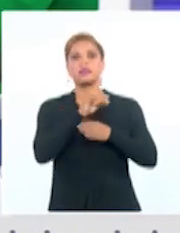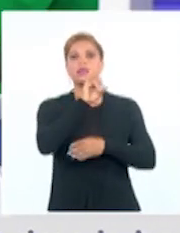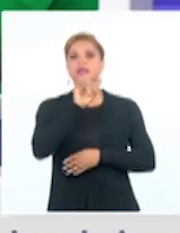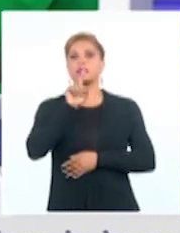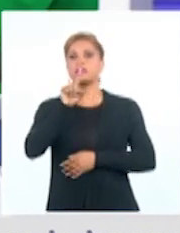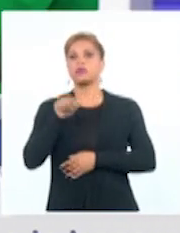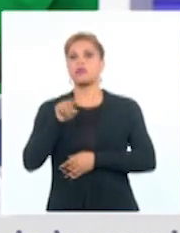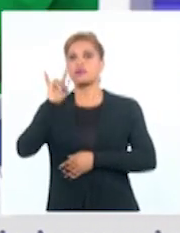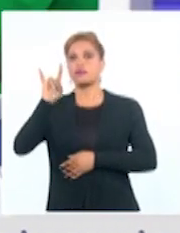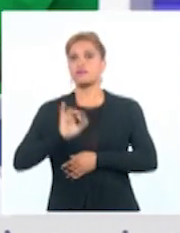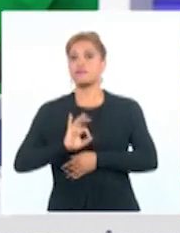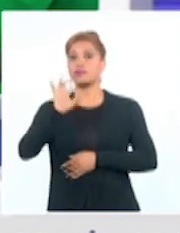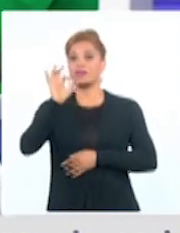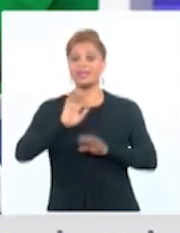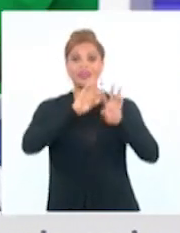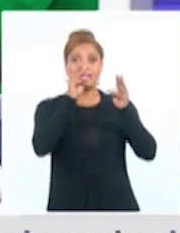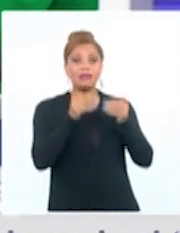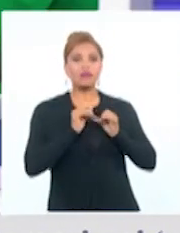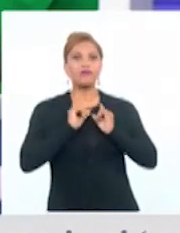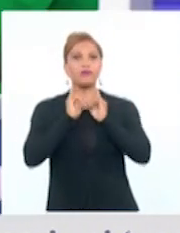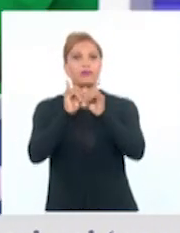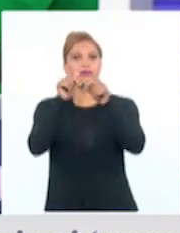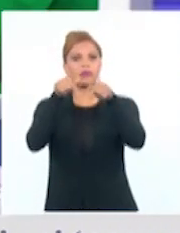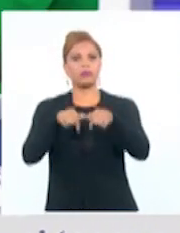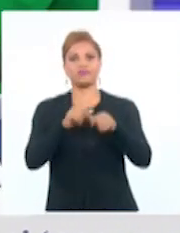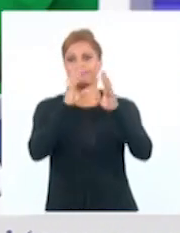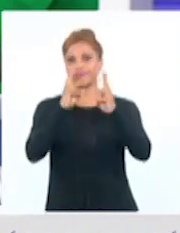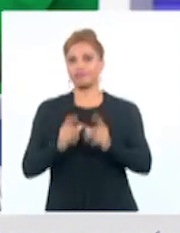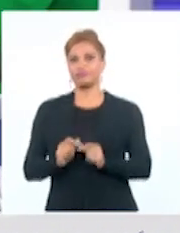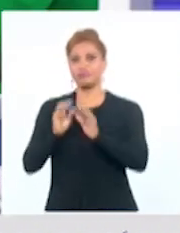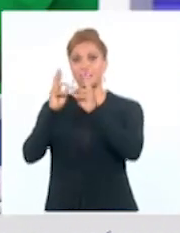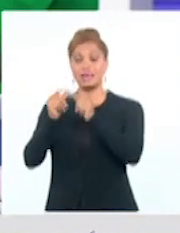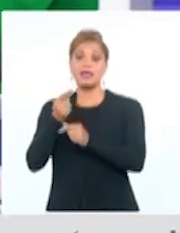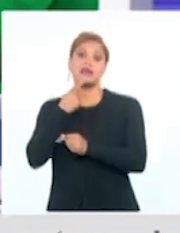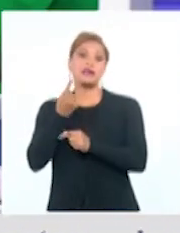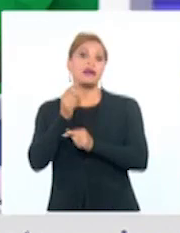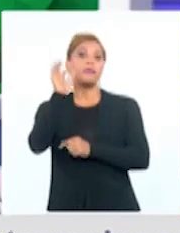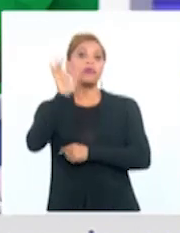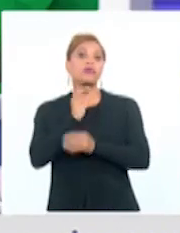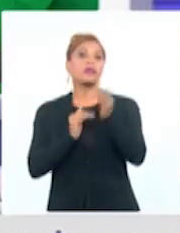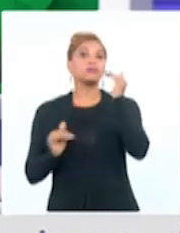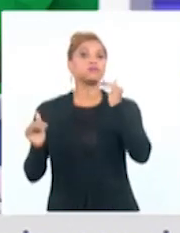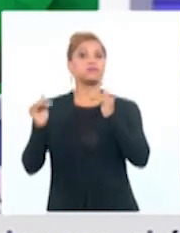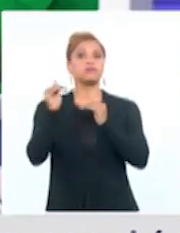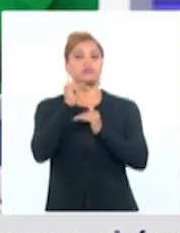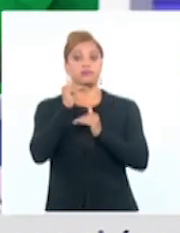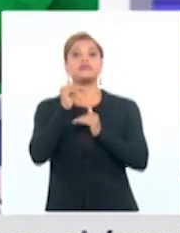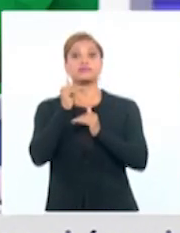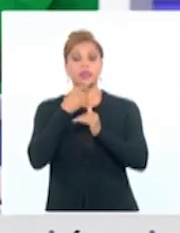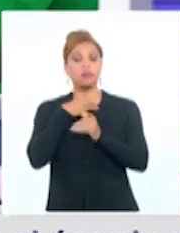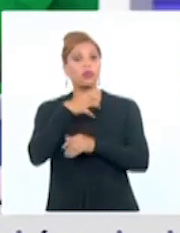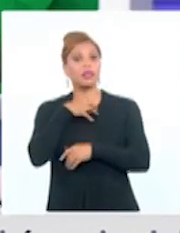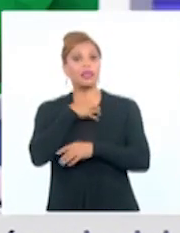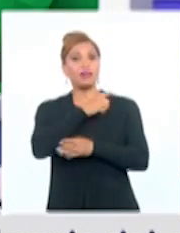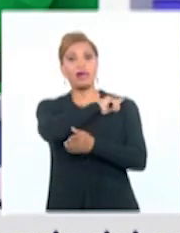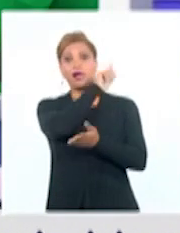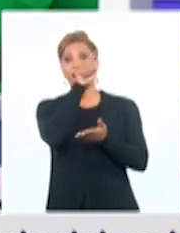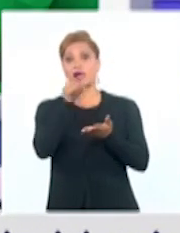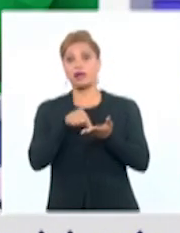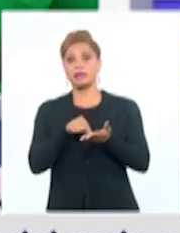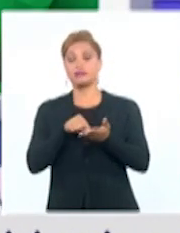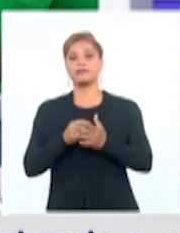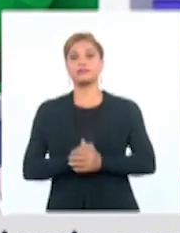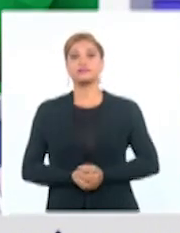61,9% de todos los que informamos hoy, y posiblemente el porciento más elevado que hemos tenido en las últimas